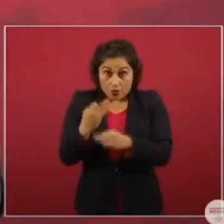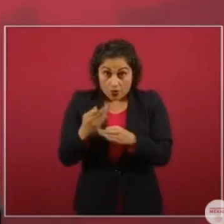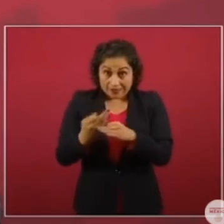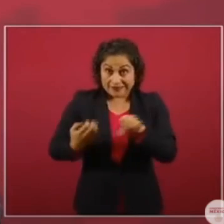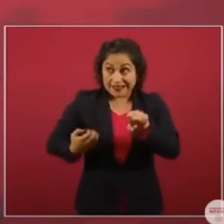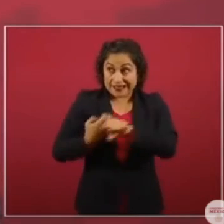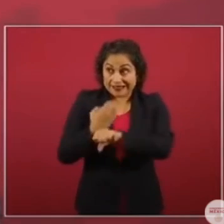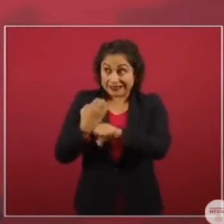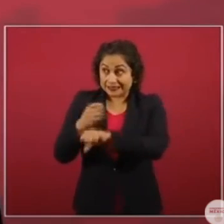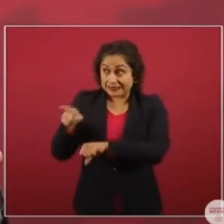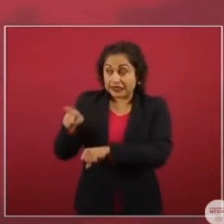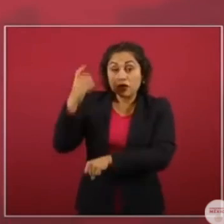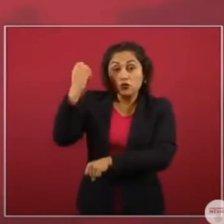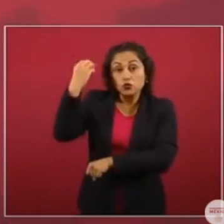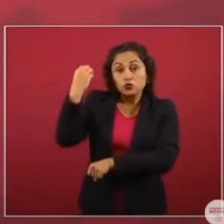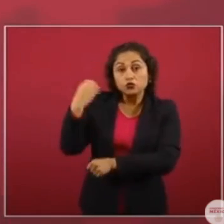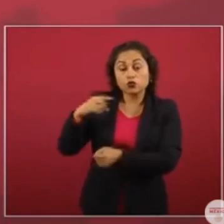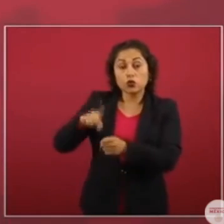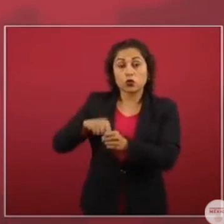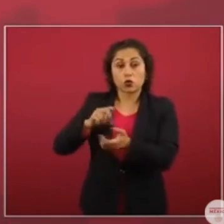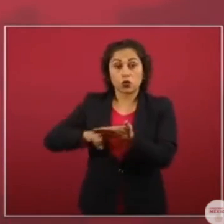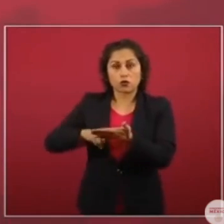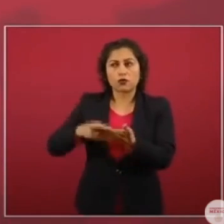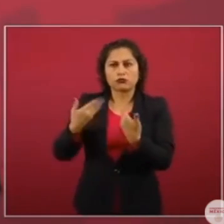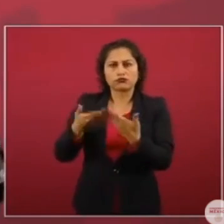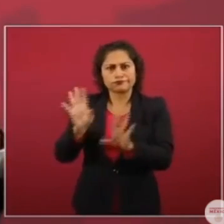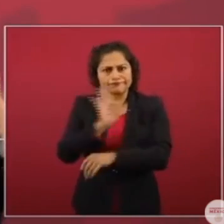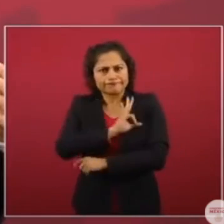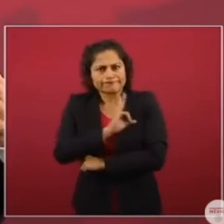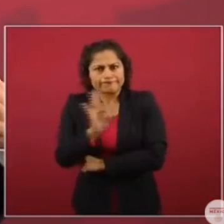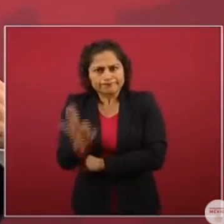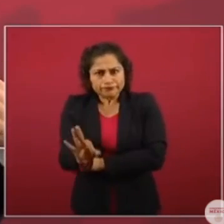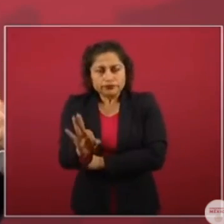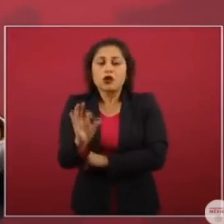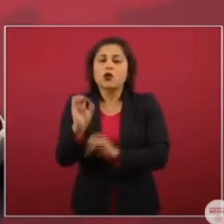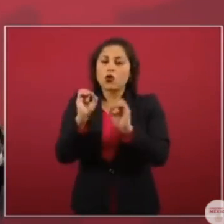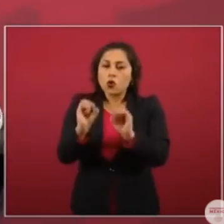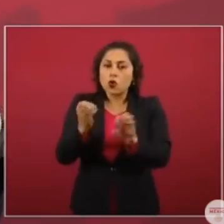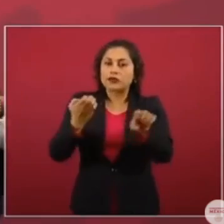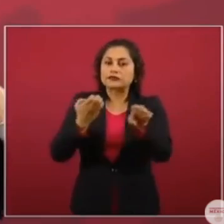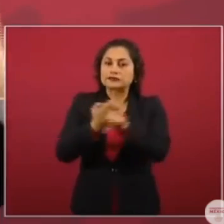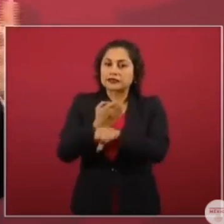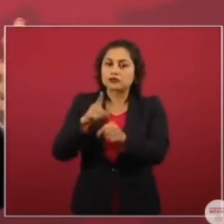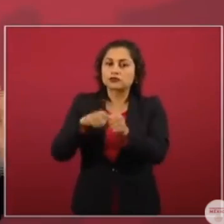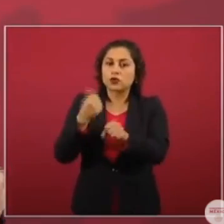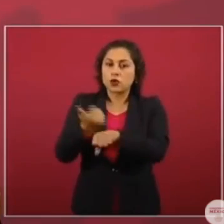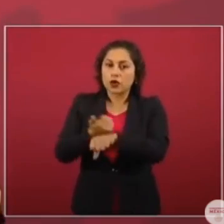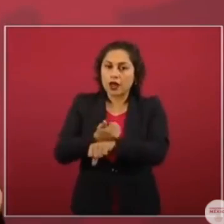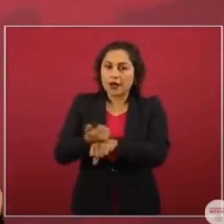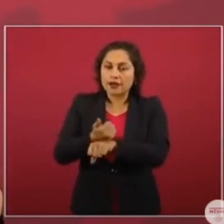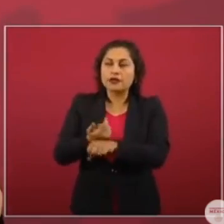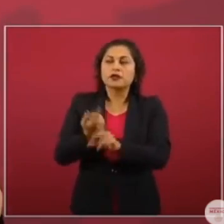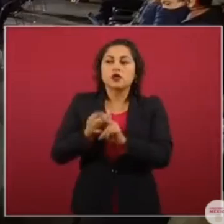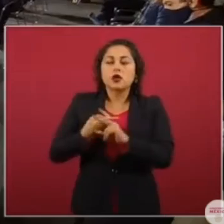ya se podría abrir y los estados que están en amarillo, ya empezamos con este proceso